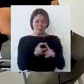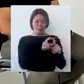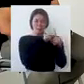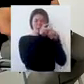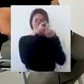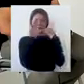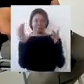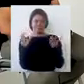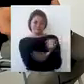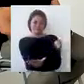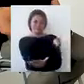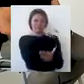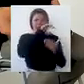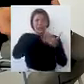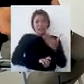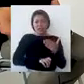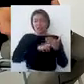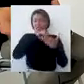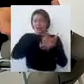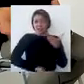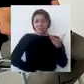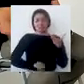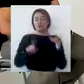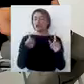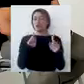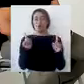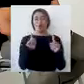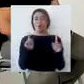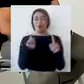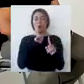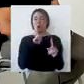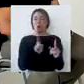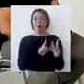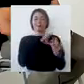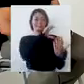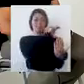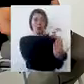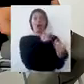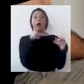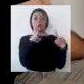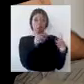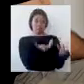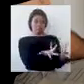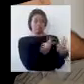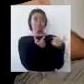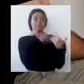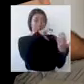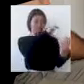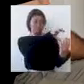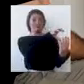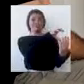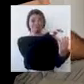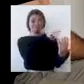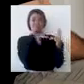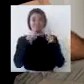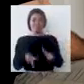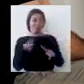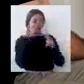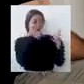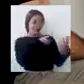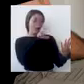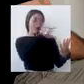muleta a la palabra, no es solamente la ilustración, sino que la imagen también narra, ¿sí? Y un buen lector también debe